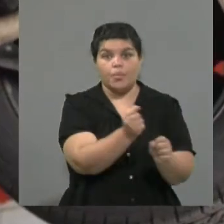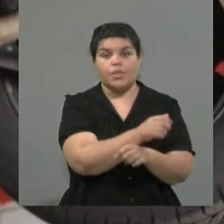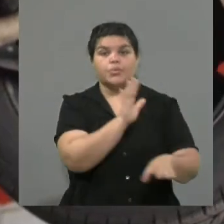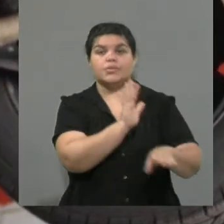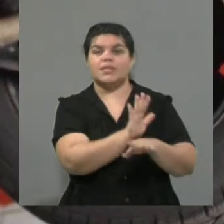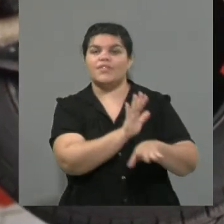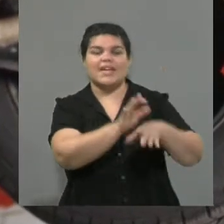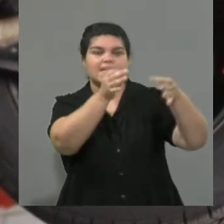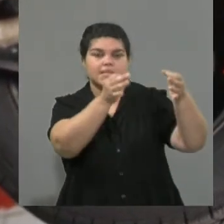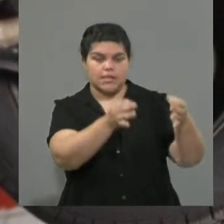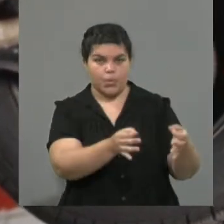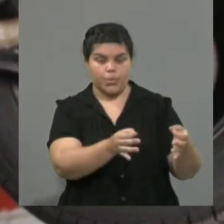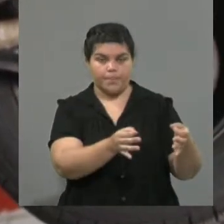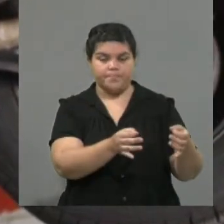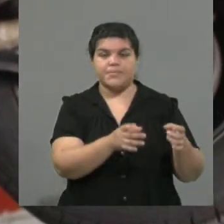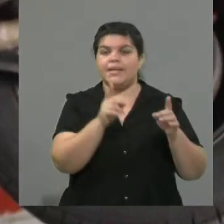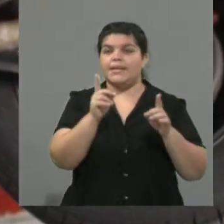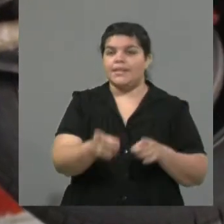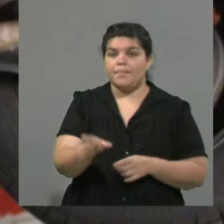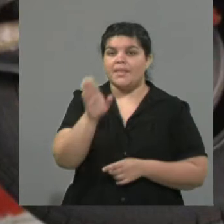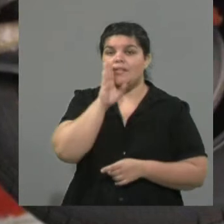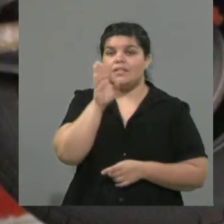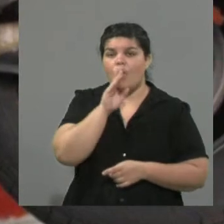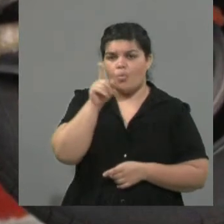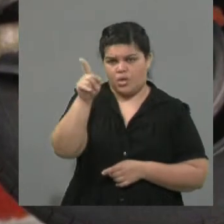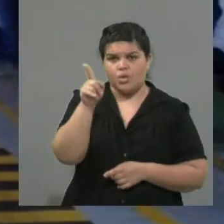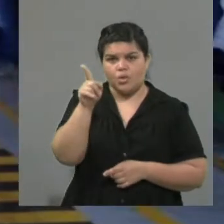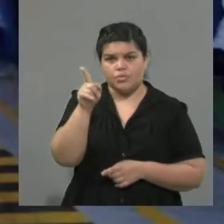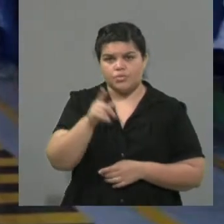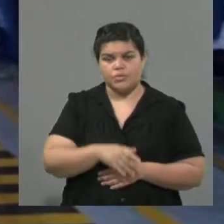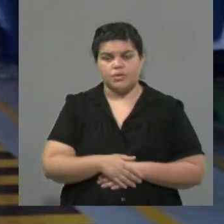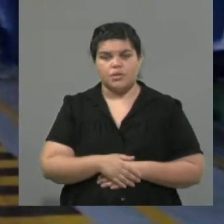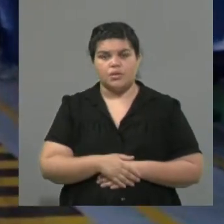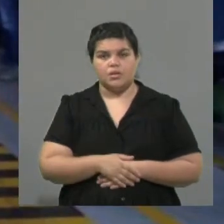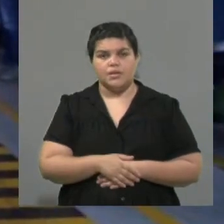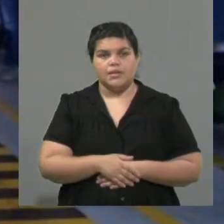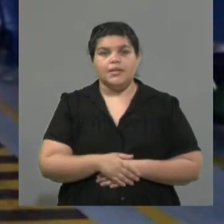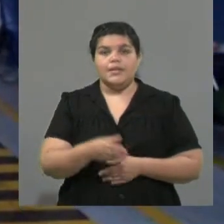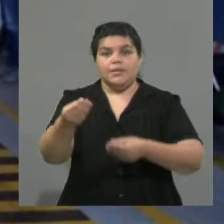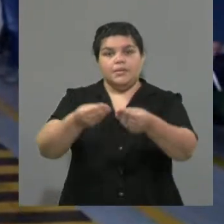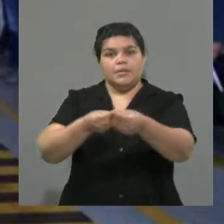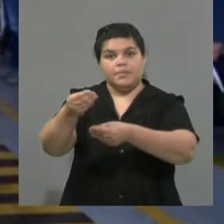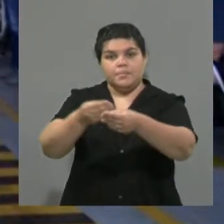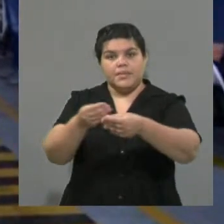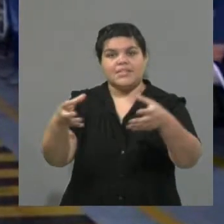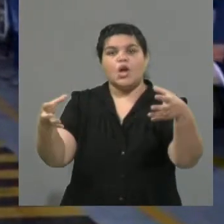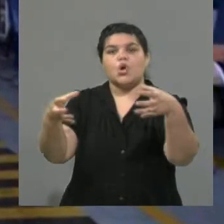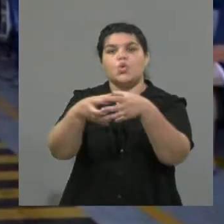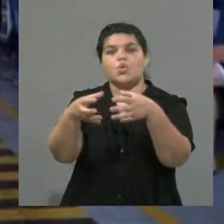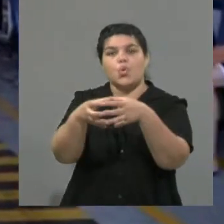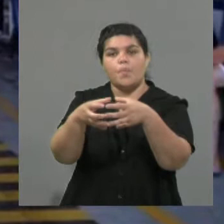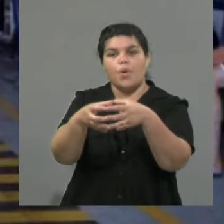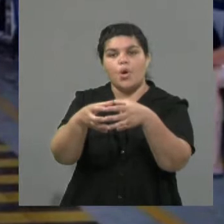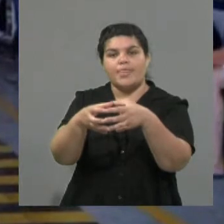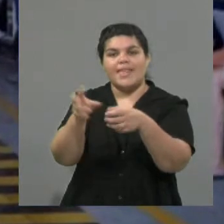especial, las empresas han conformado equipos de seguridad que impide,